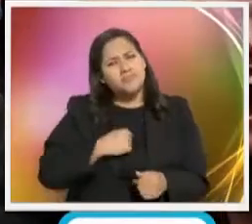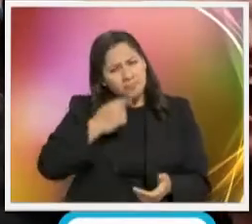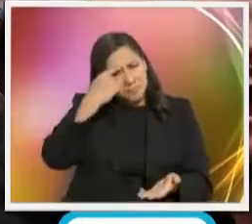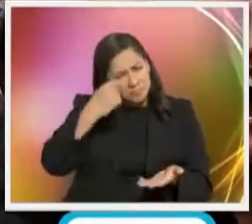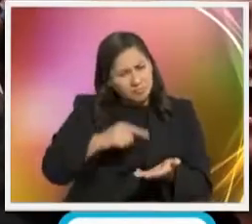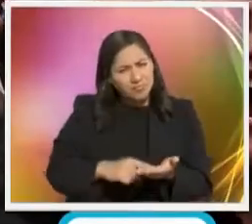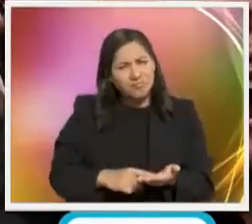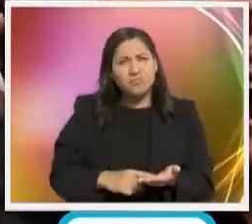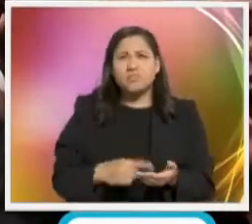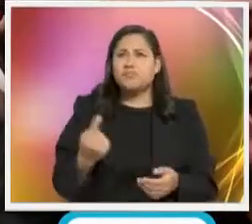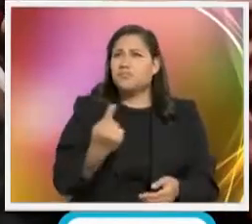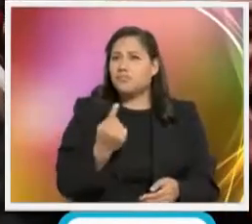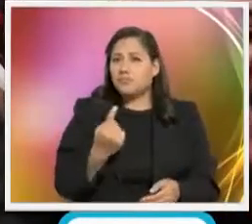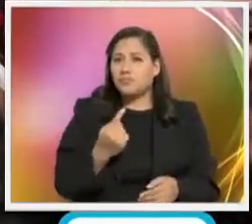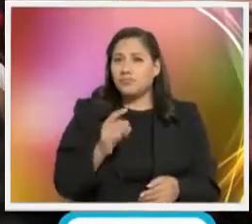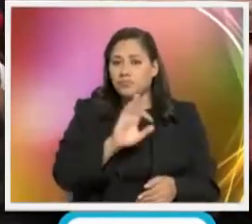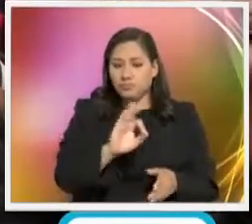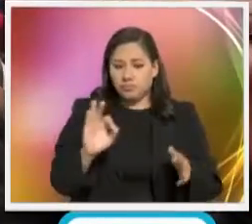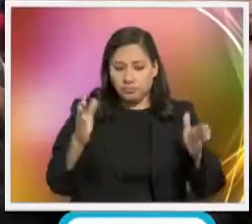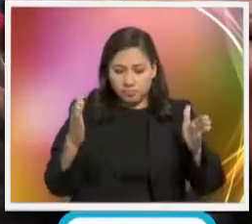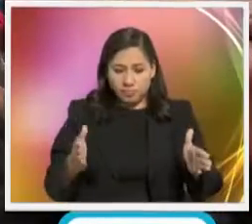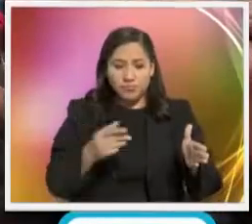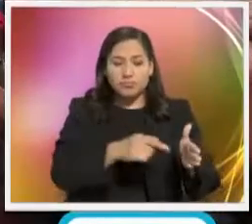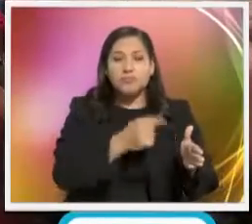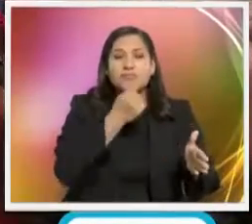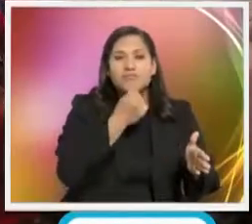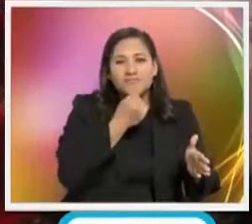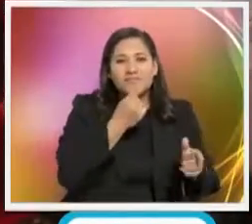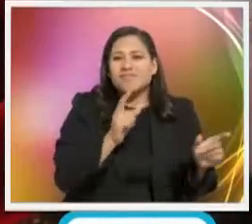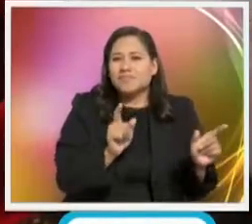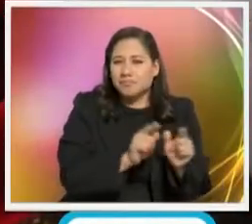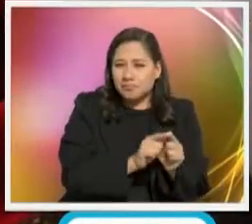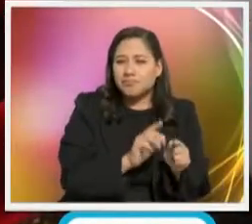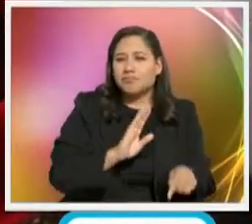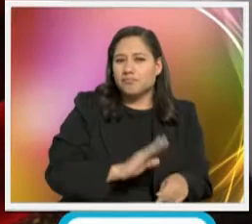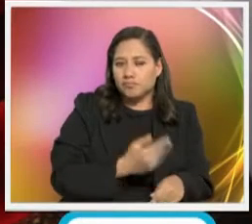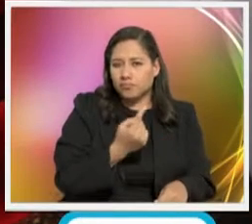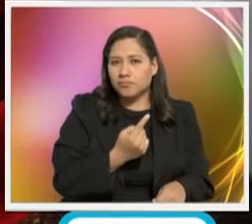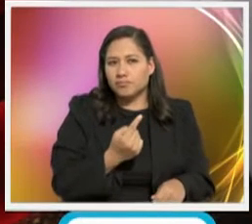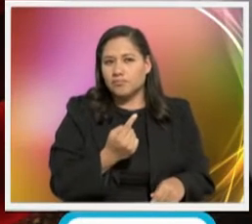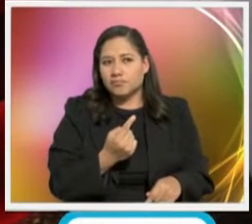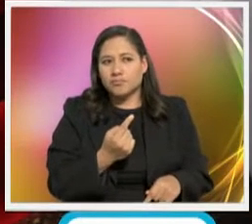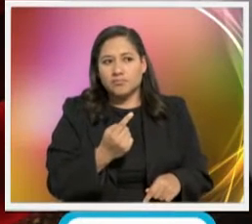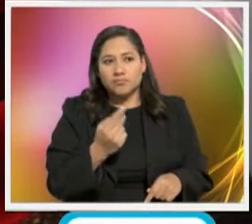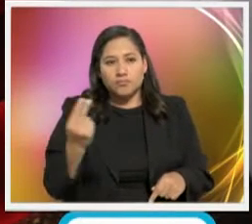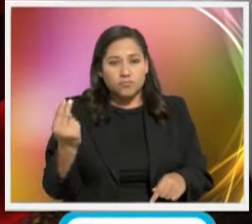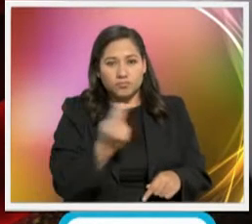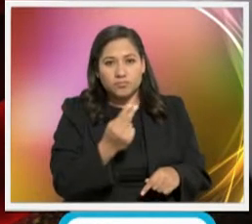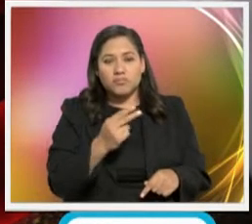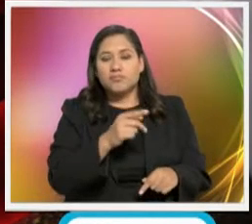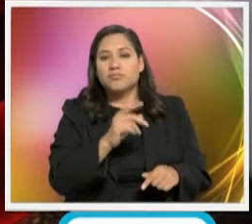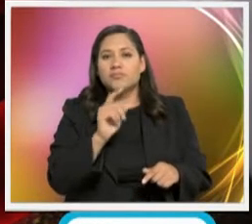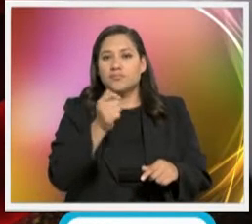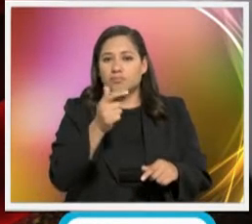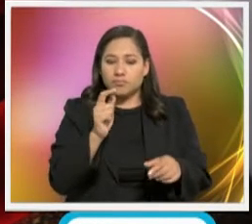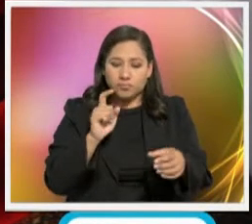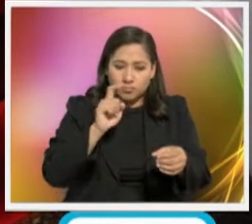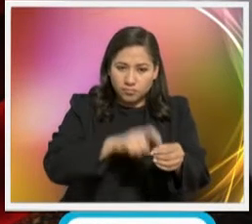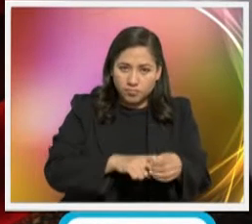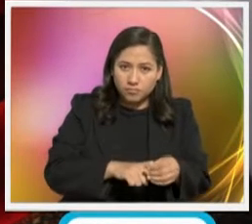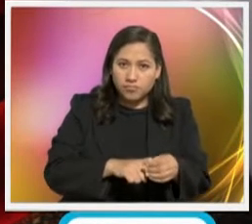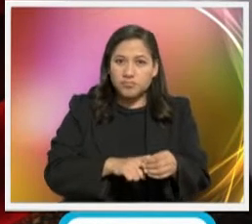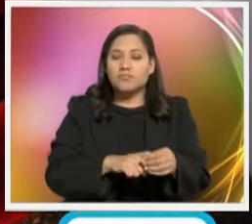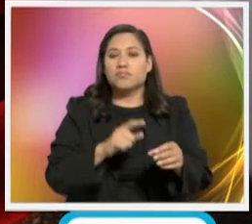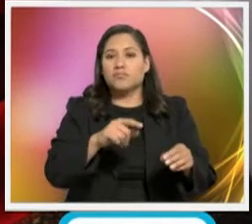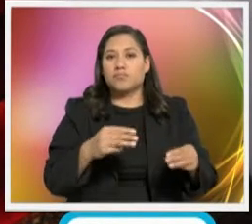que la etapa de la infancia de repente es un poco más corta, ¿no? Porque es urgente que entren un poco